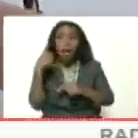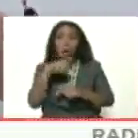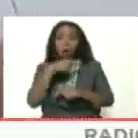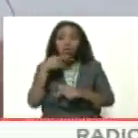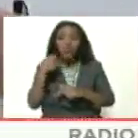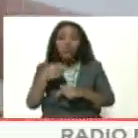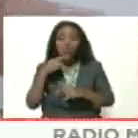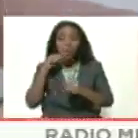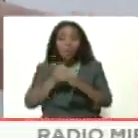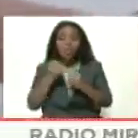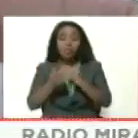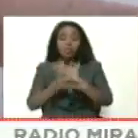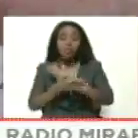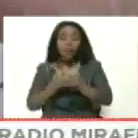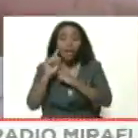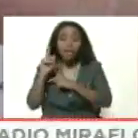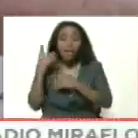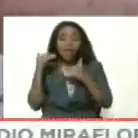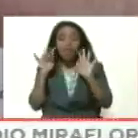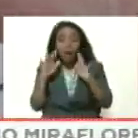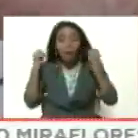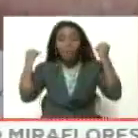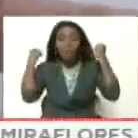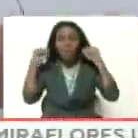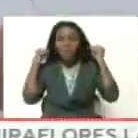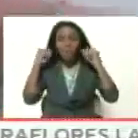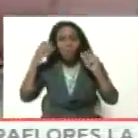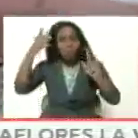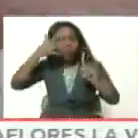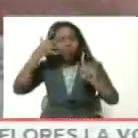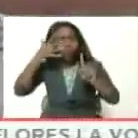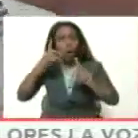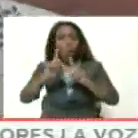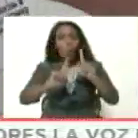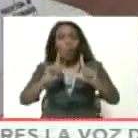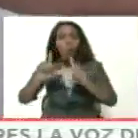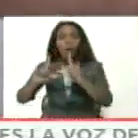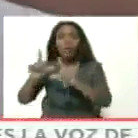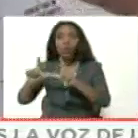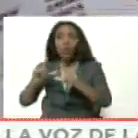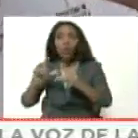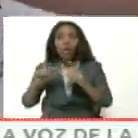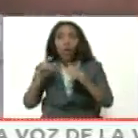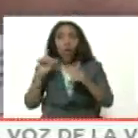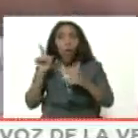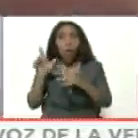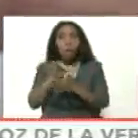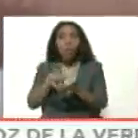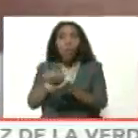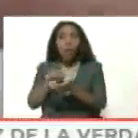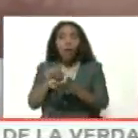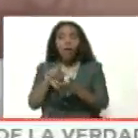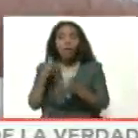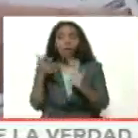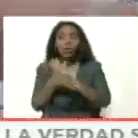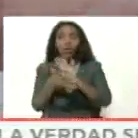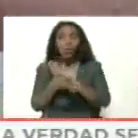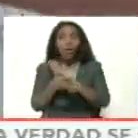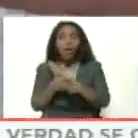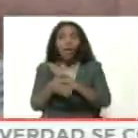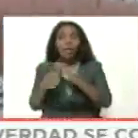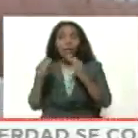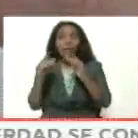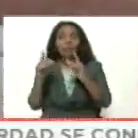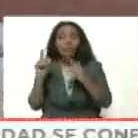alias Pico, que fue el entrenador operativo y logístico de los magnicidas en la finca